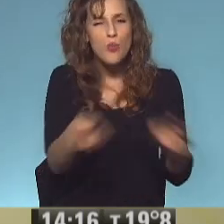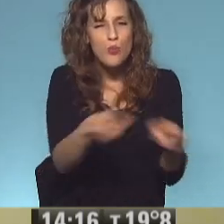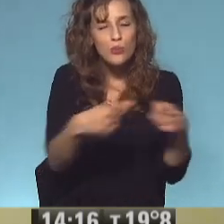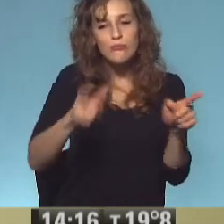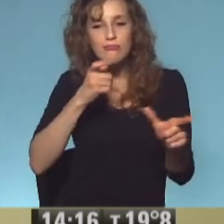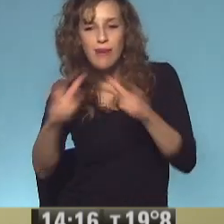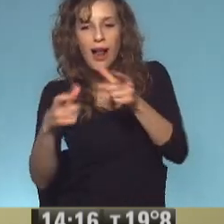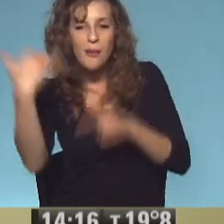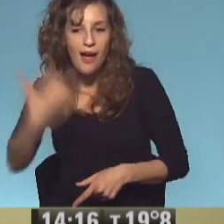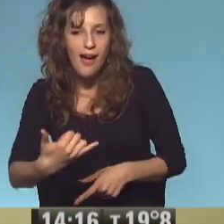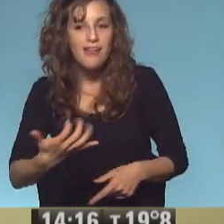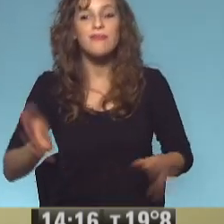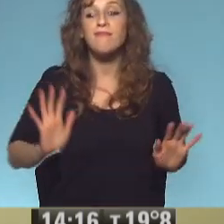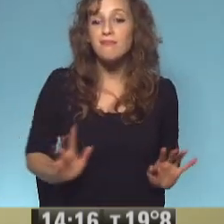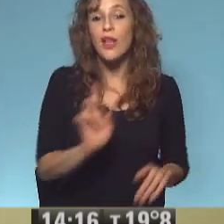yo! ¡Escuchá!